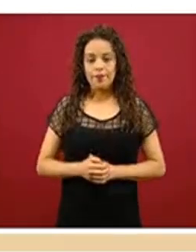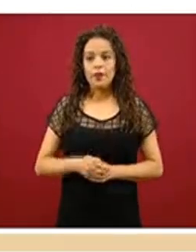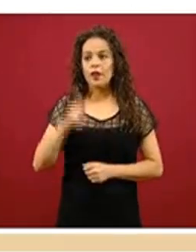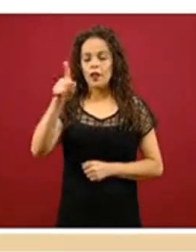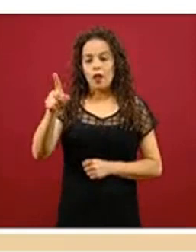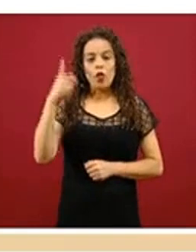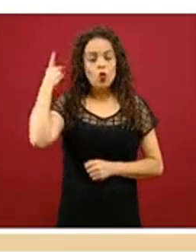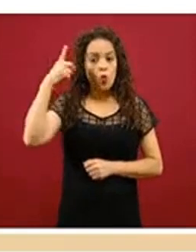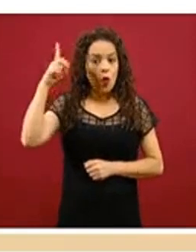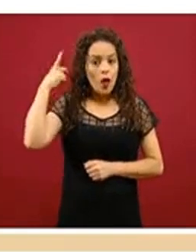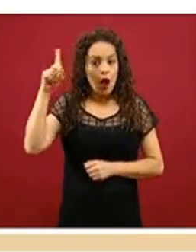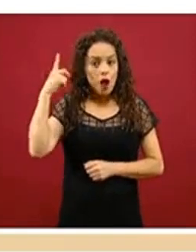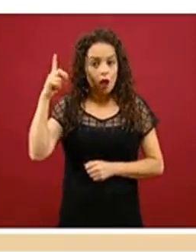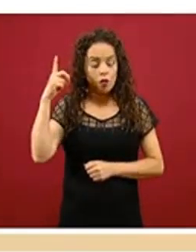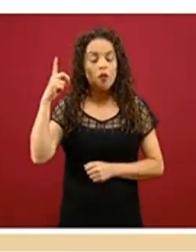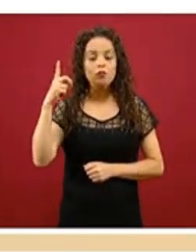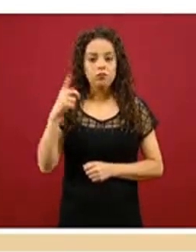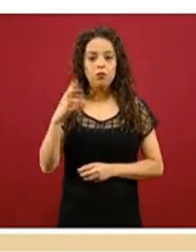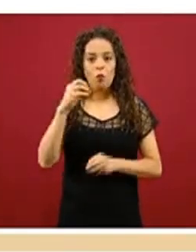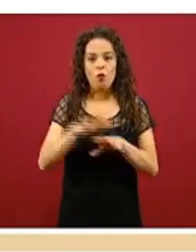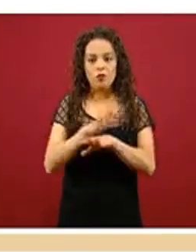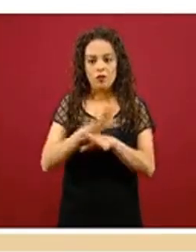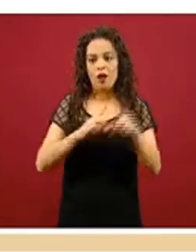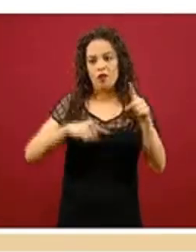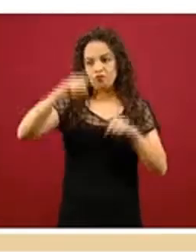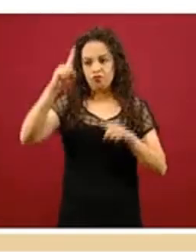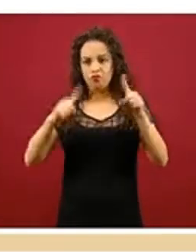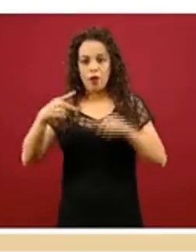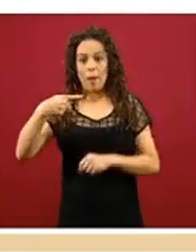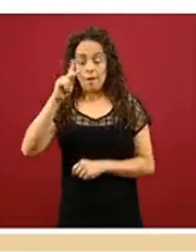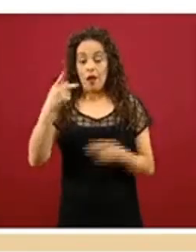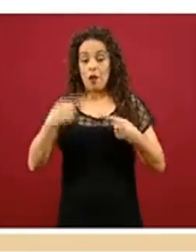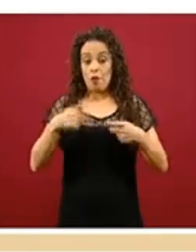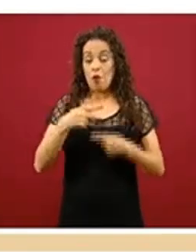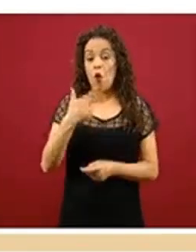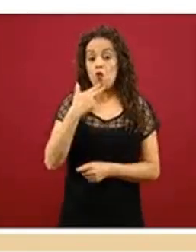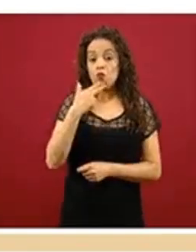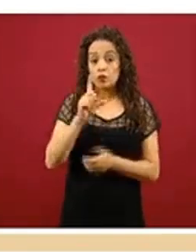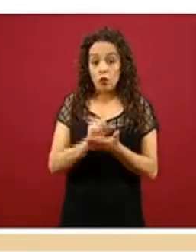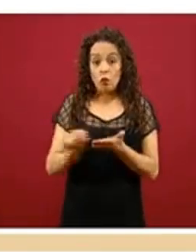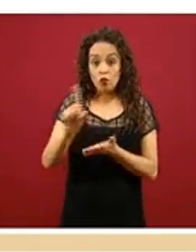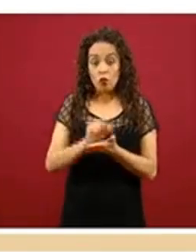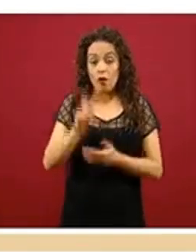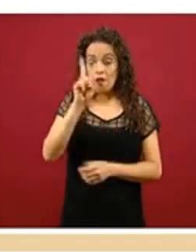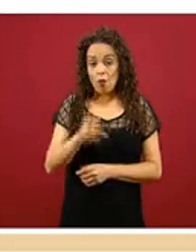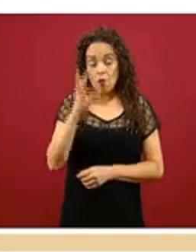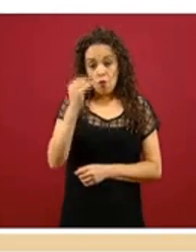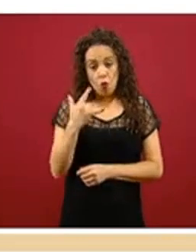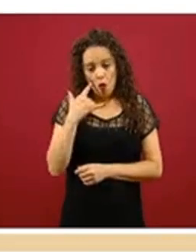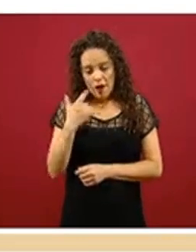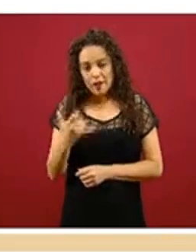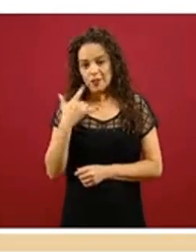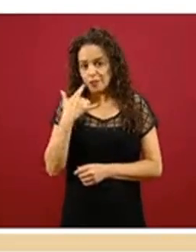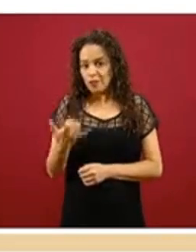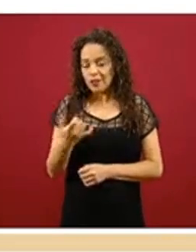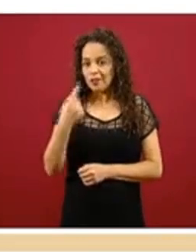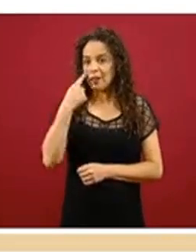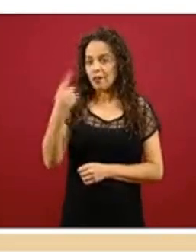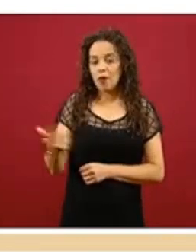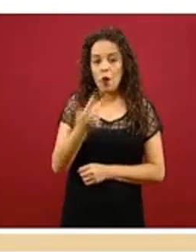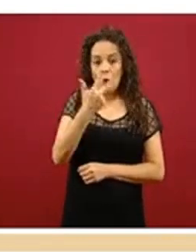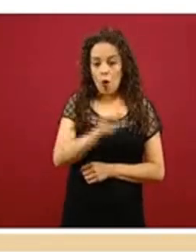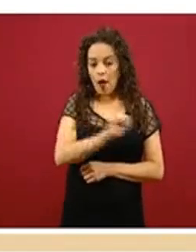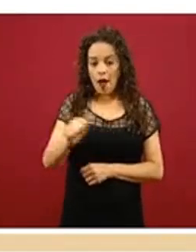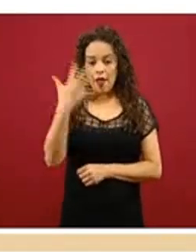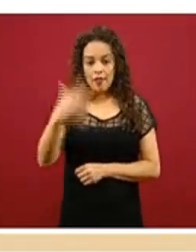mucha oscilación, pero sí un esfuerzo importante. Los usuarios de Twitter, fíjense cómo entre el 8 y el 10 de